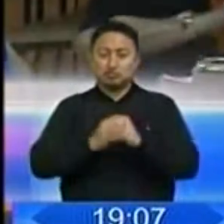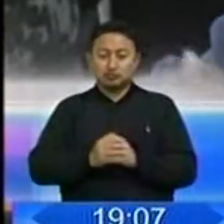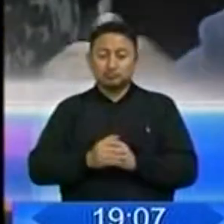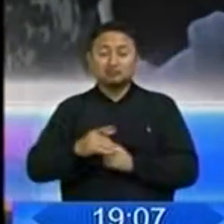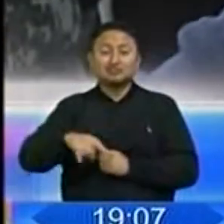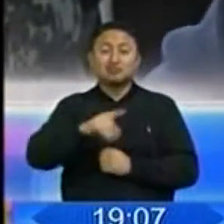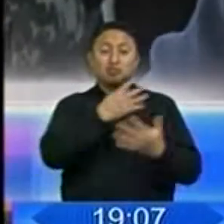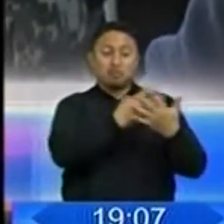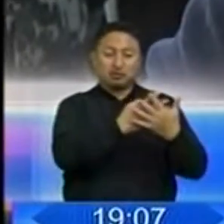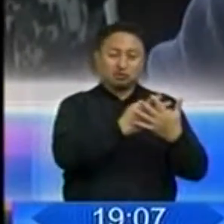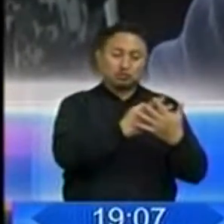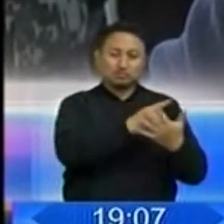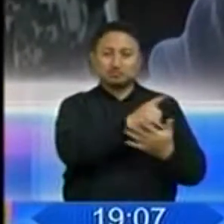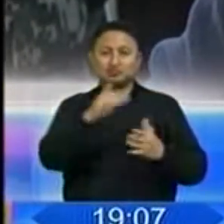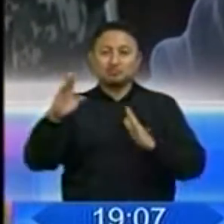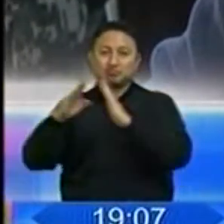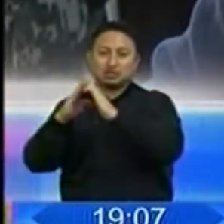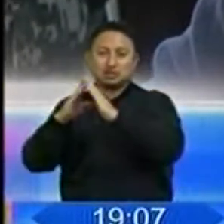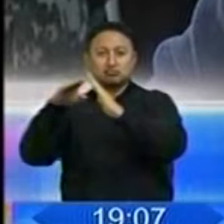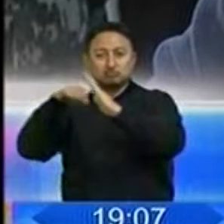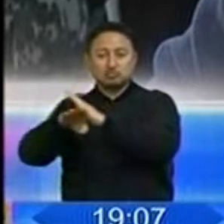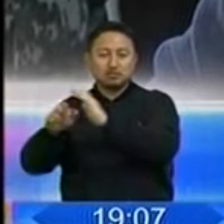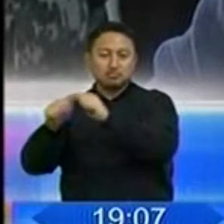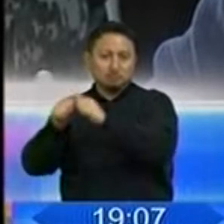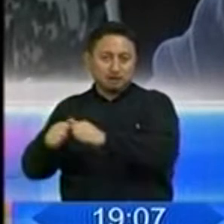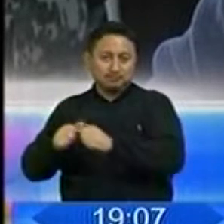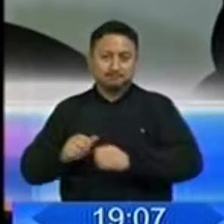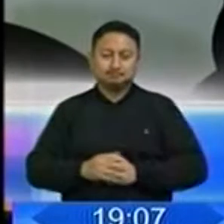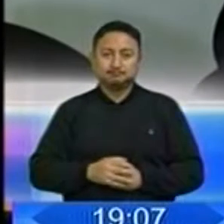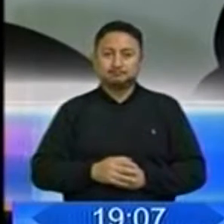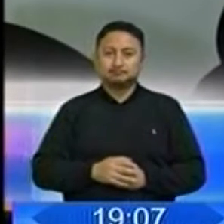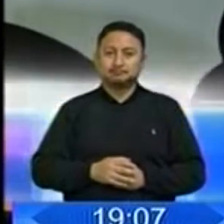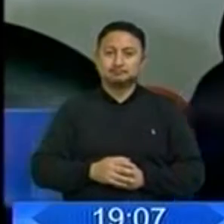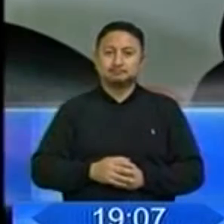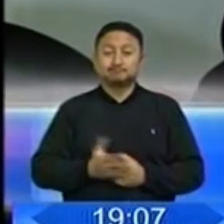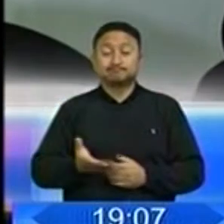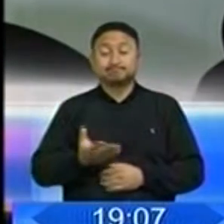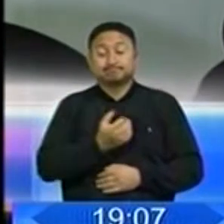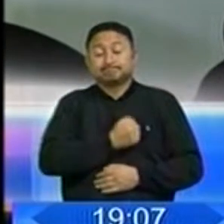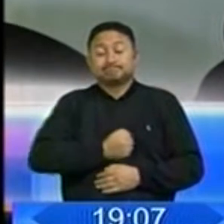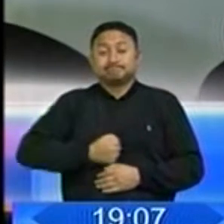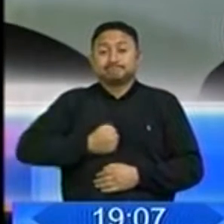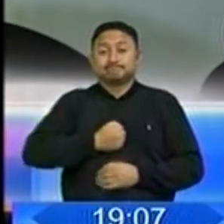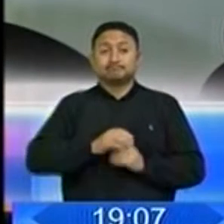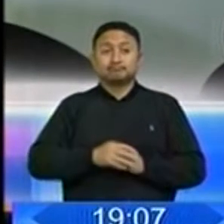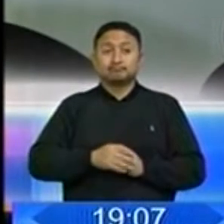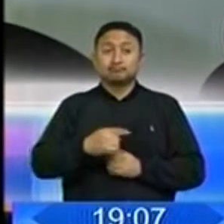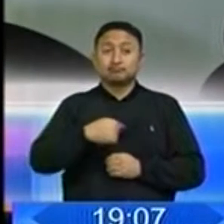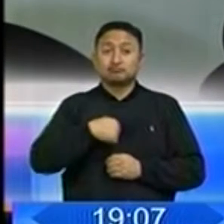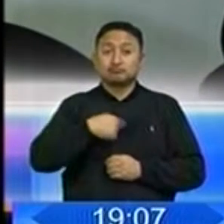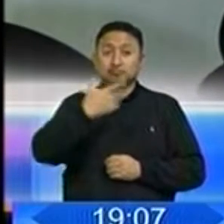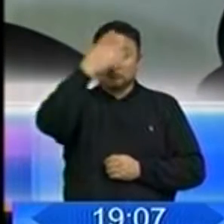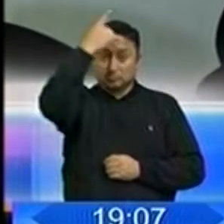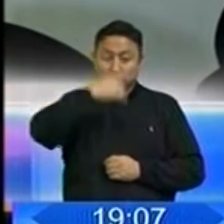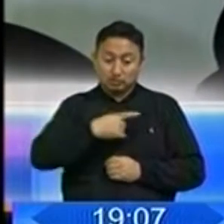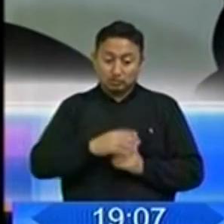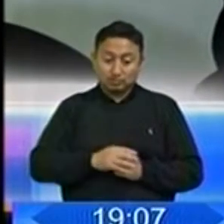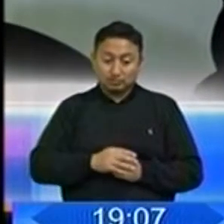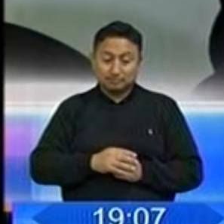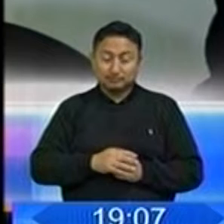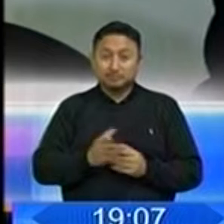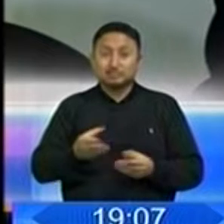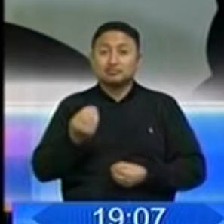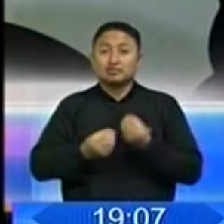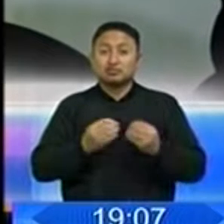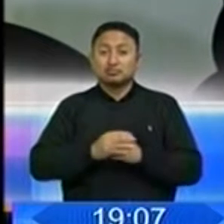cambió la prisión preventiva por arresto domiciliario. Lamentablemente, muchas de nuestras decisiones no pueden ser